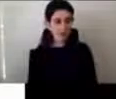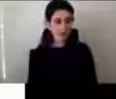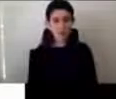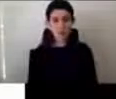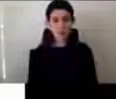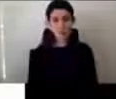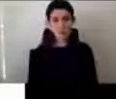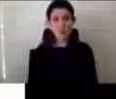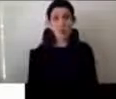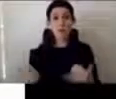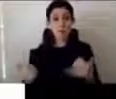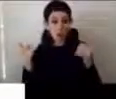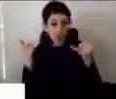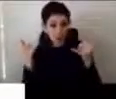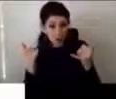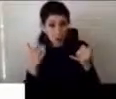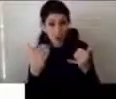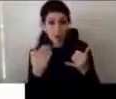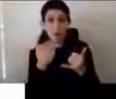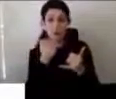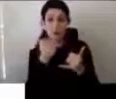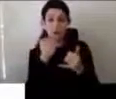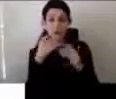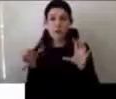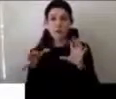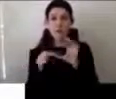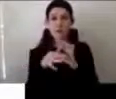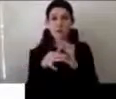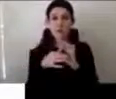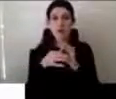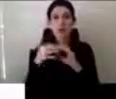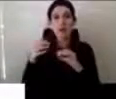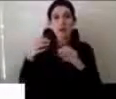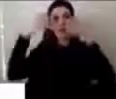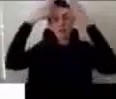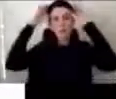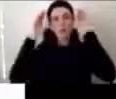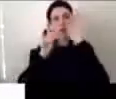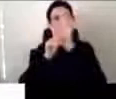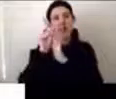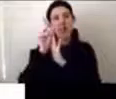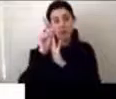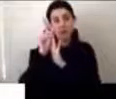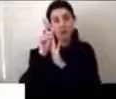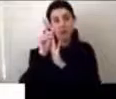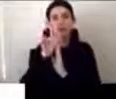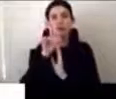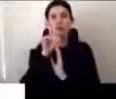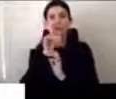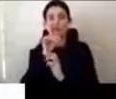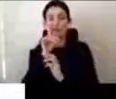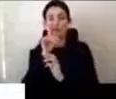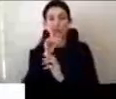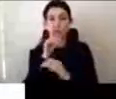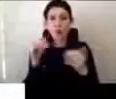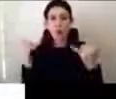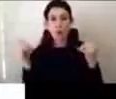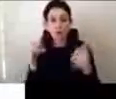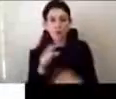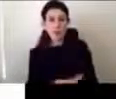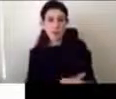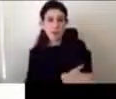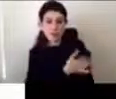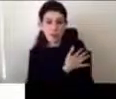juego también tiene que estar vinculado al proceso de neurodesarrollo. Tenemos desde los juegos sensoriales,